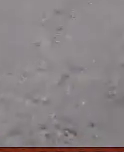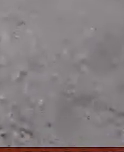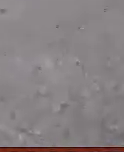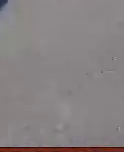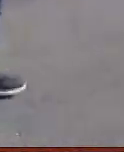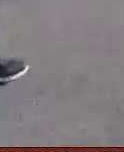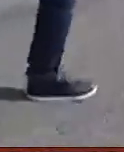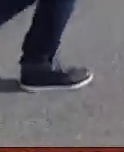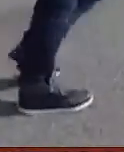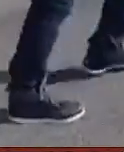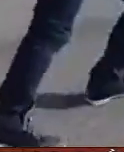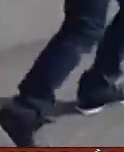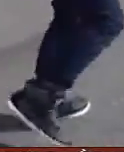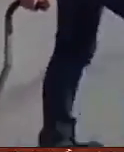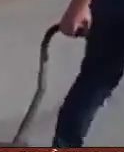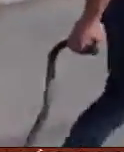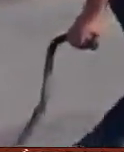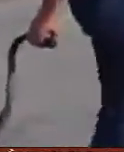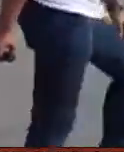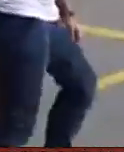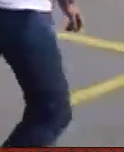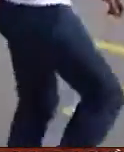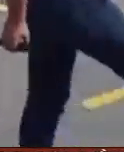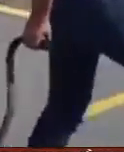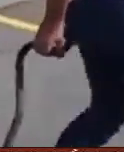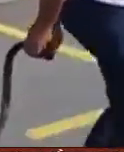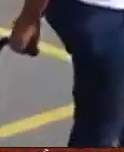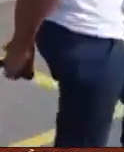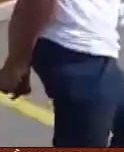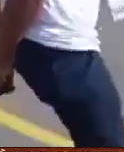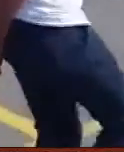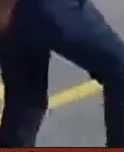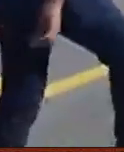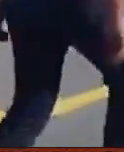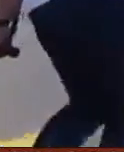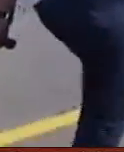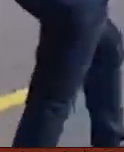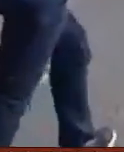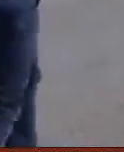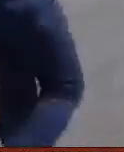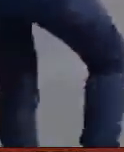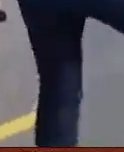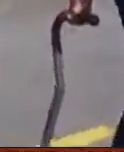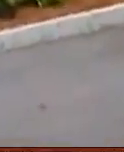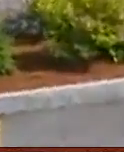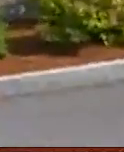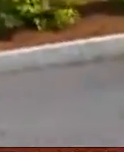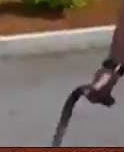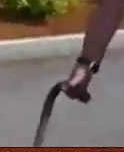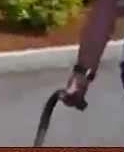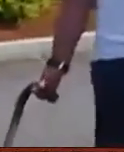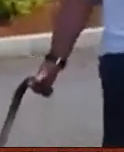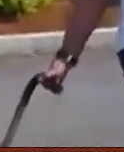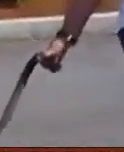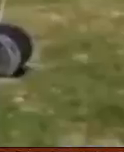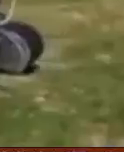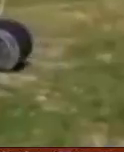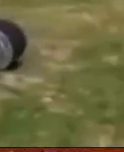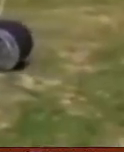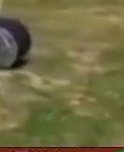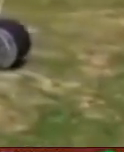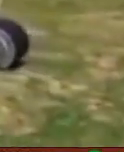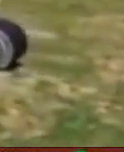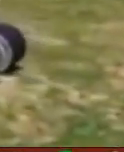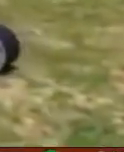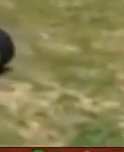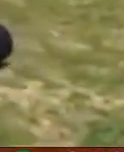en el diseño y construcción de un robot autónomo para simular una exploración y recolecta de muestras en el planeta rojo,